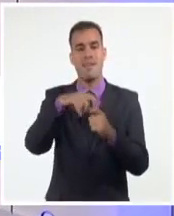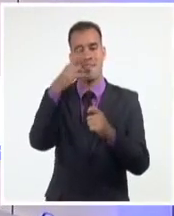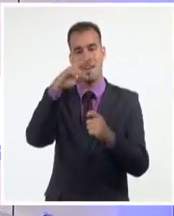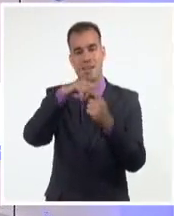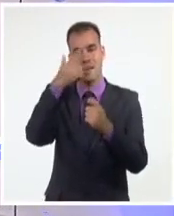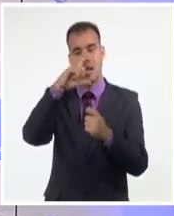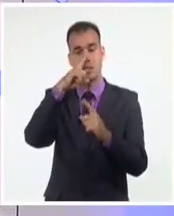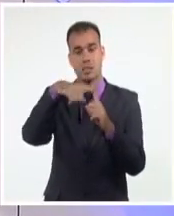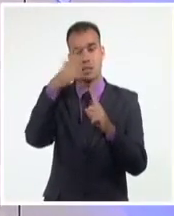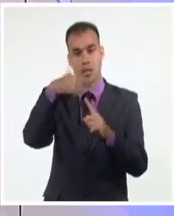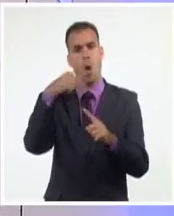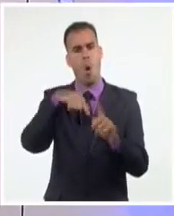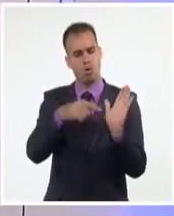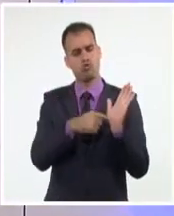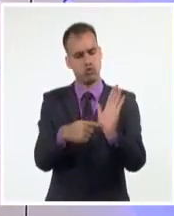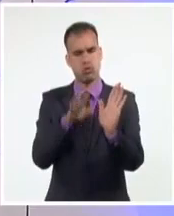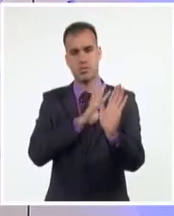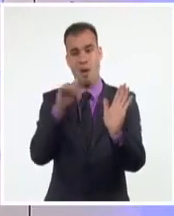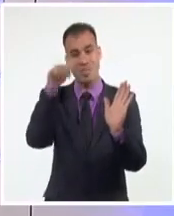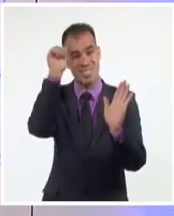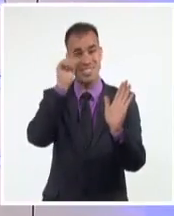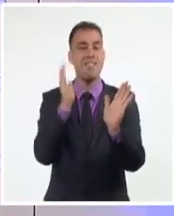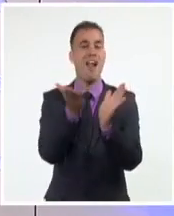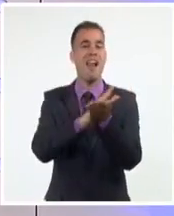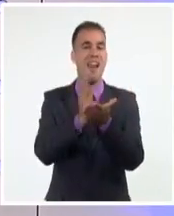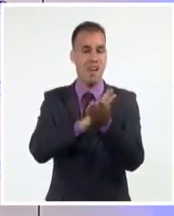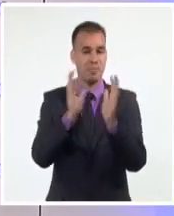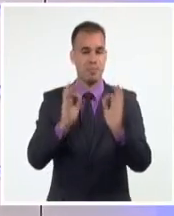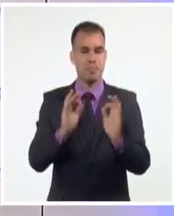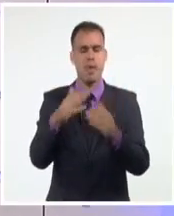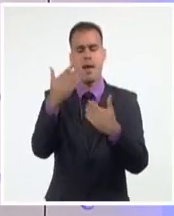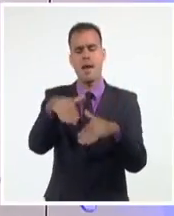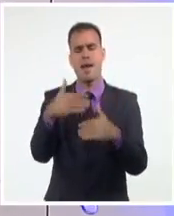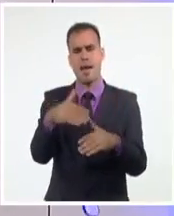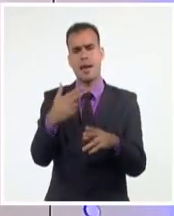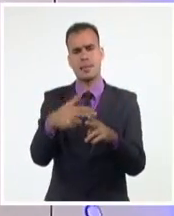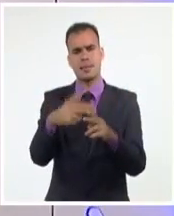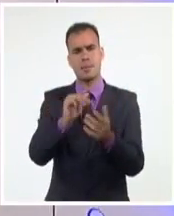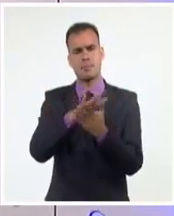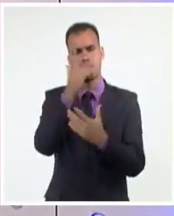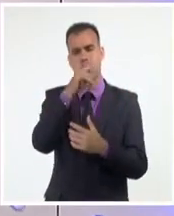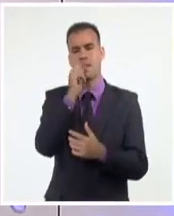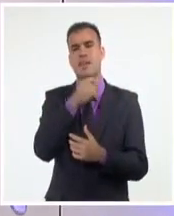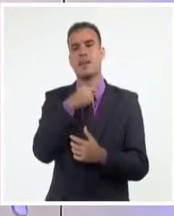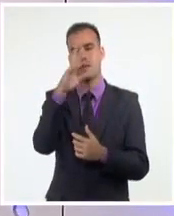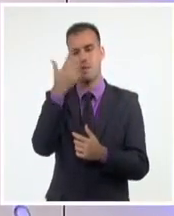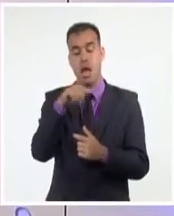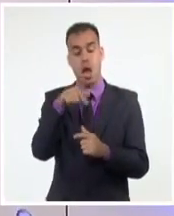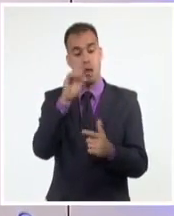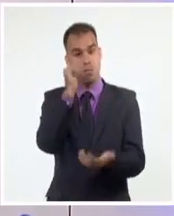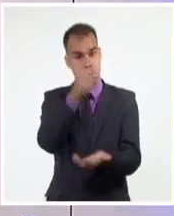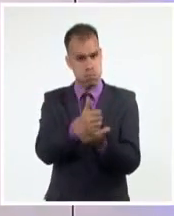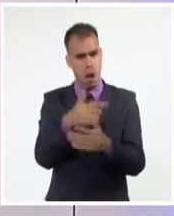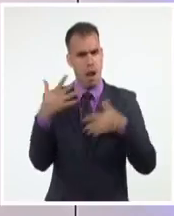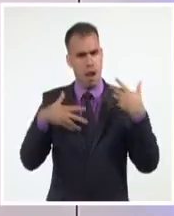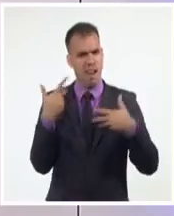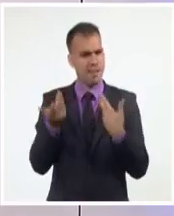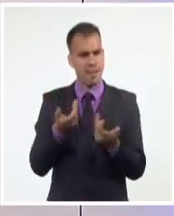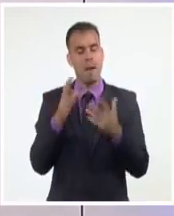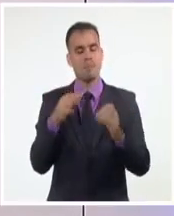hoy durante el espacio sábado del libro Desde la calle de Madera. La cita constituyó otro de los homenajes a los